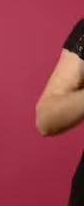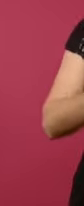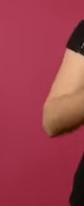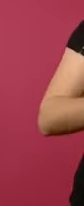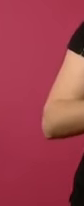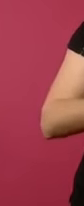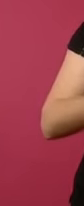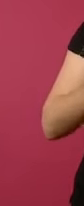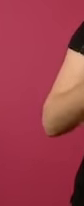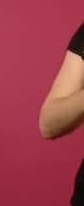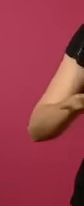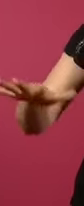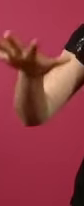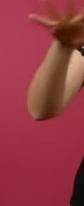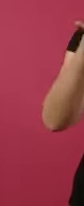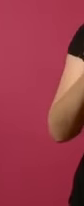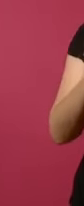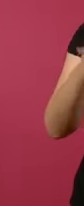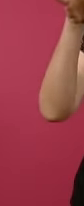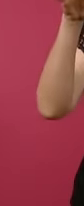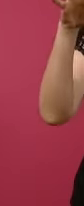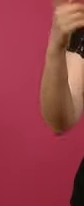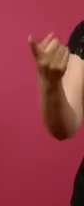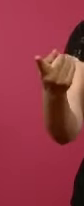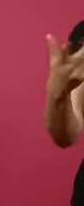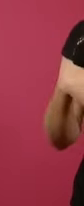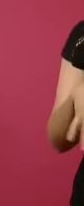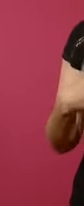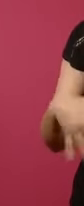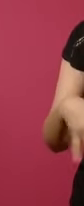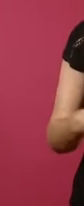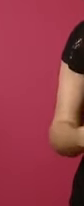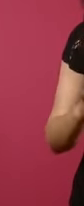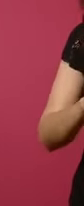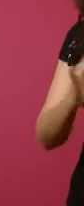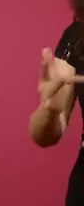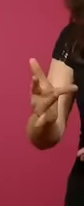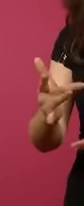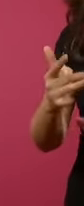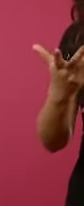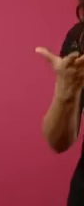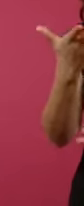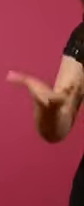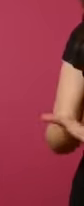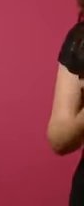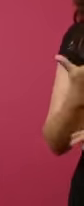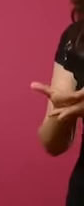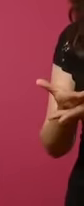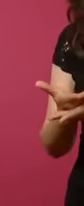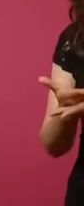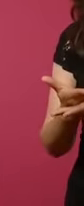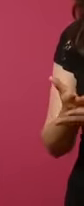al ciudadano, no al presidente, no al legislador,